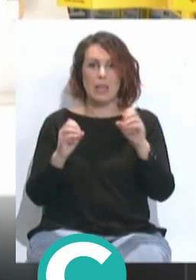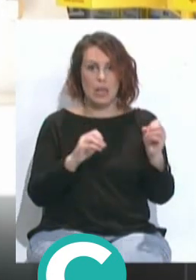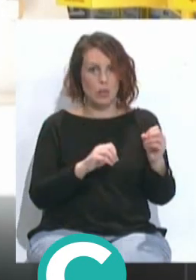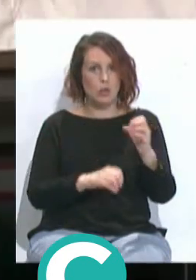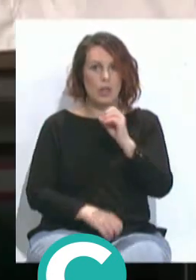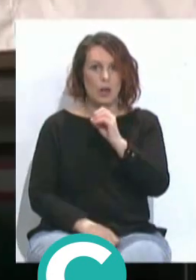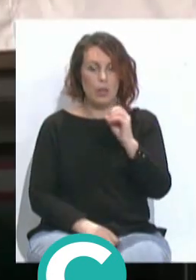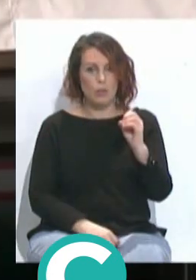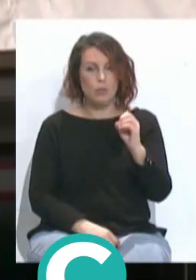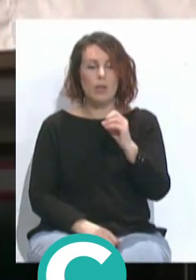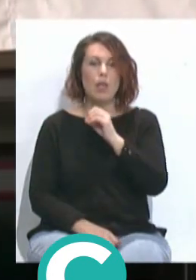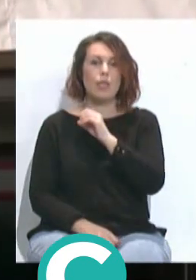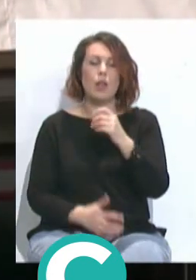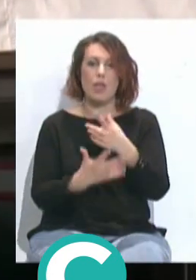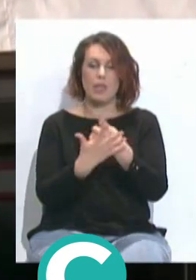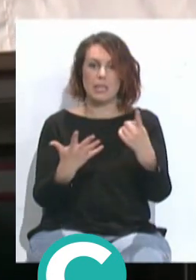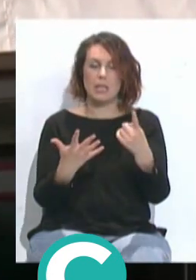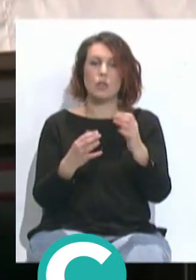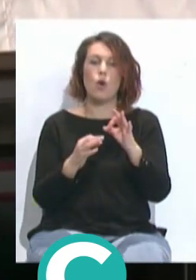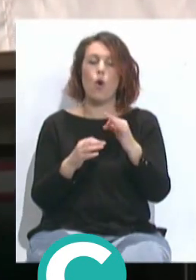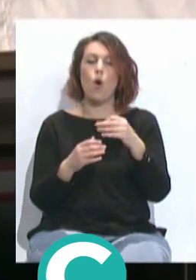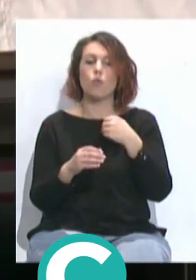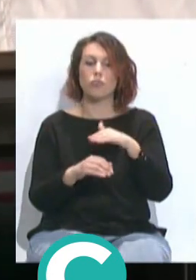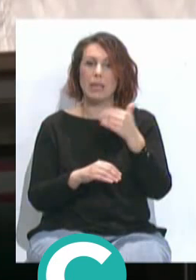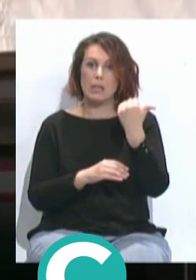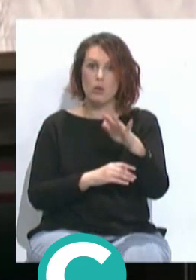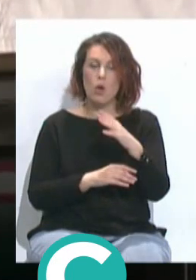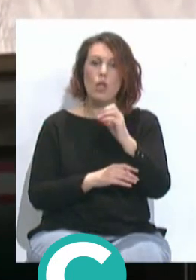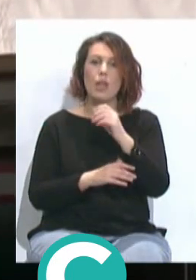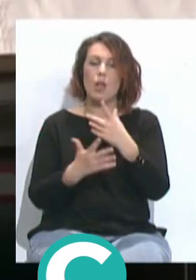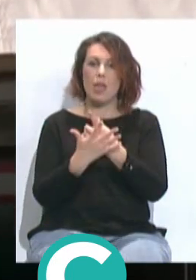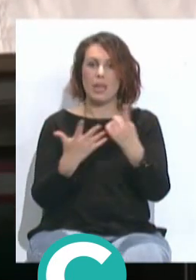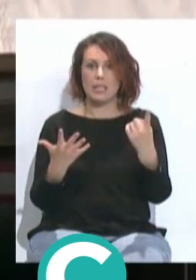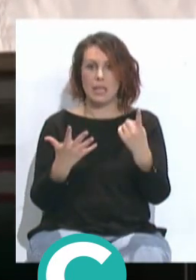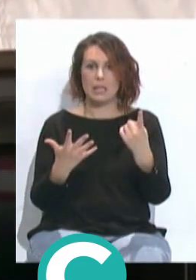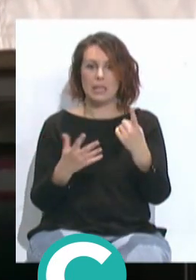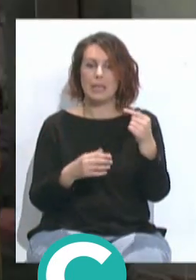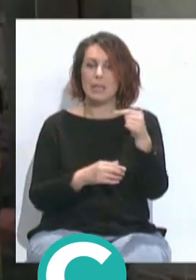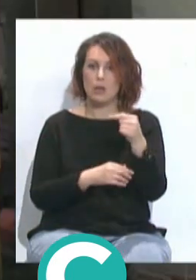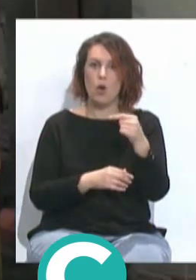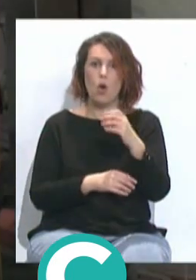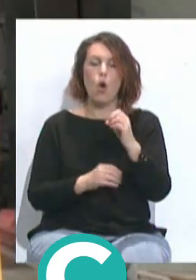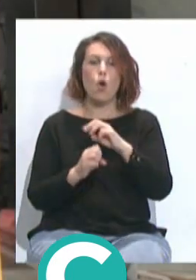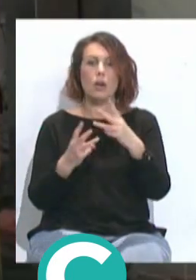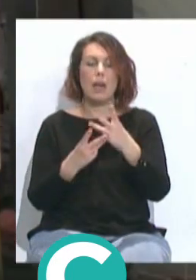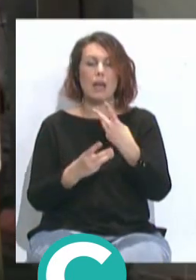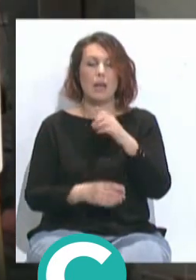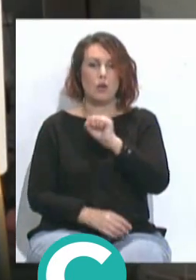00016 o el correo electrónico 016-online